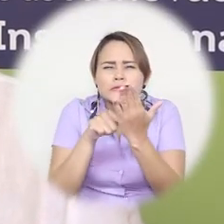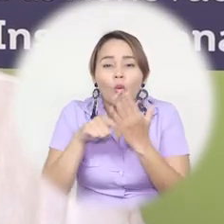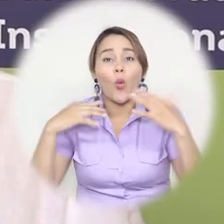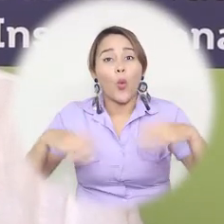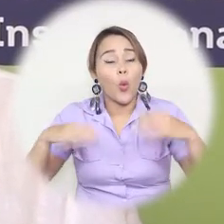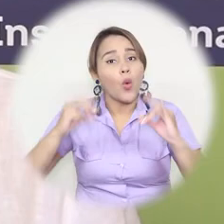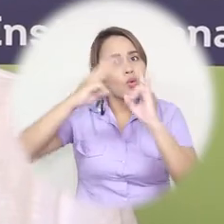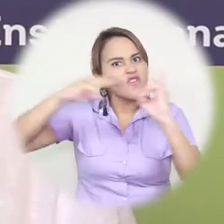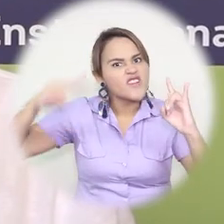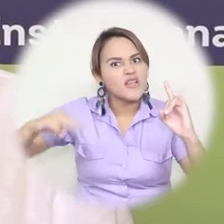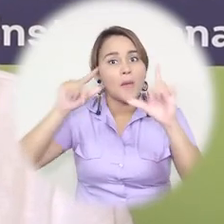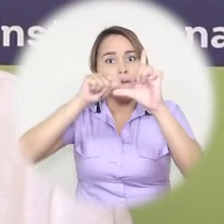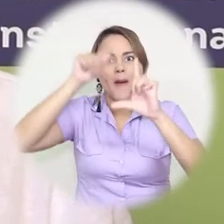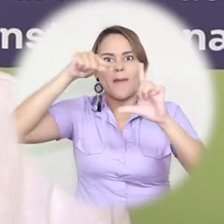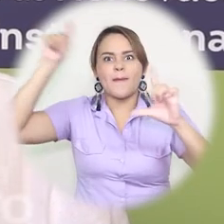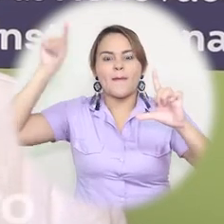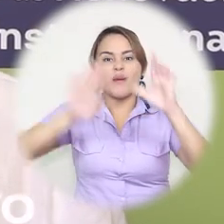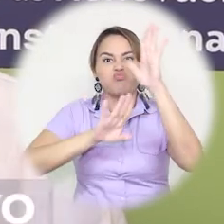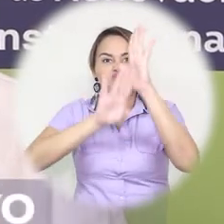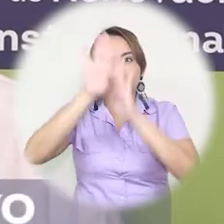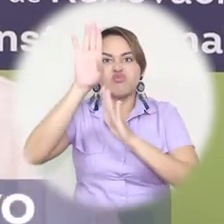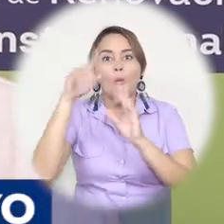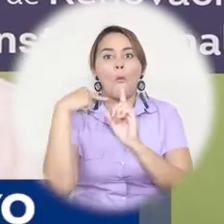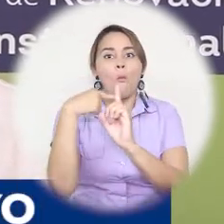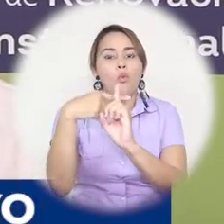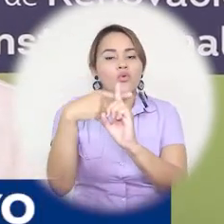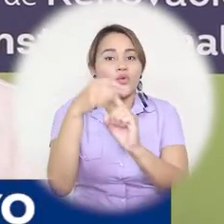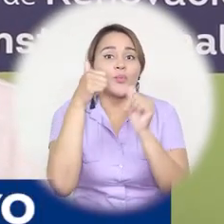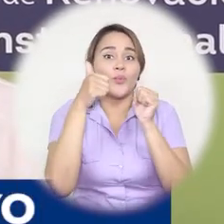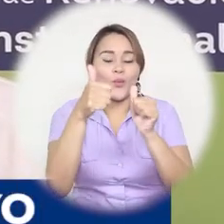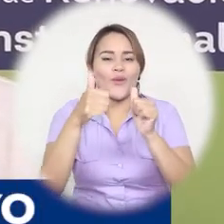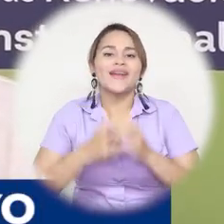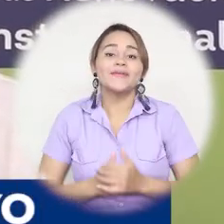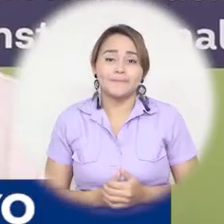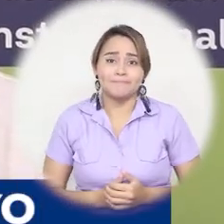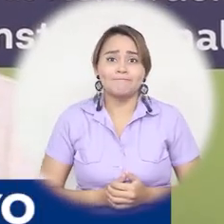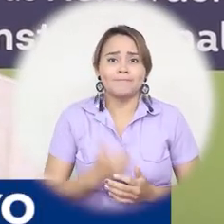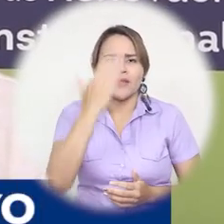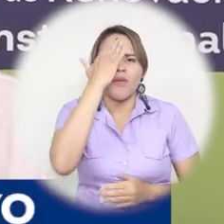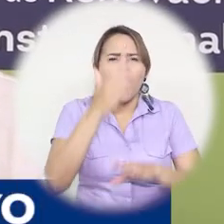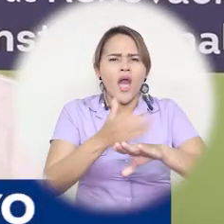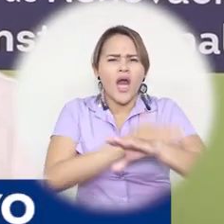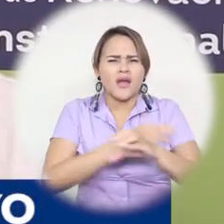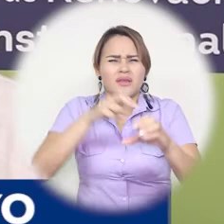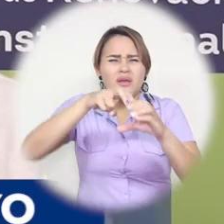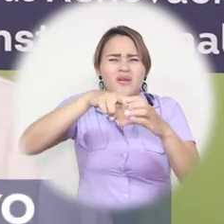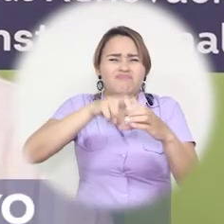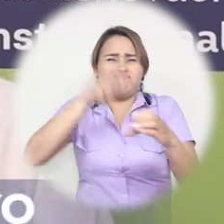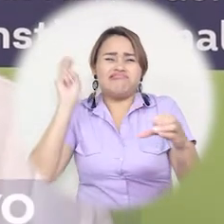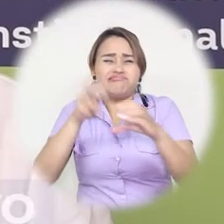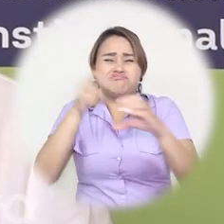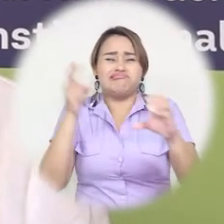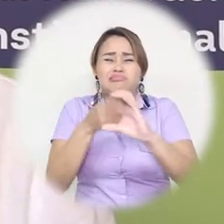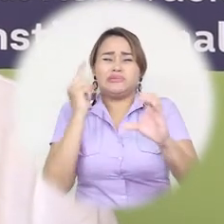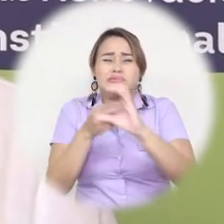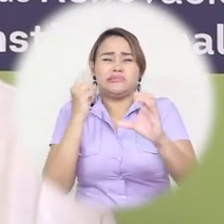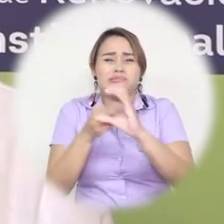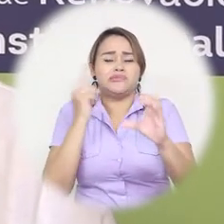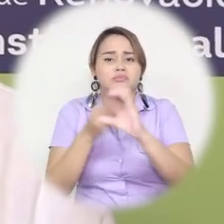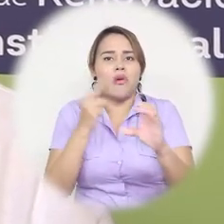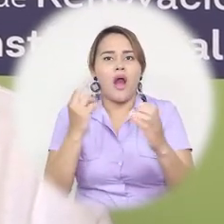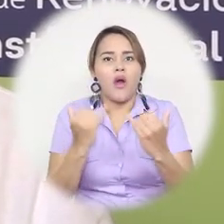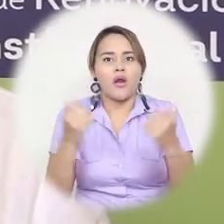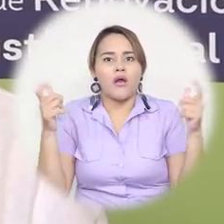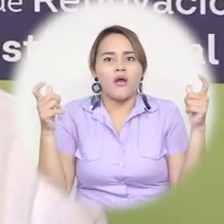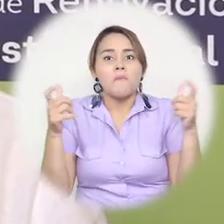el rector, son muy positivas. O sea, haber llevado la deserción a la mitad del promedio nacional me parece